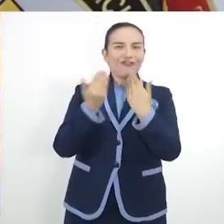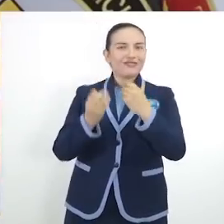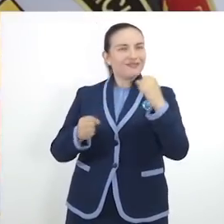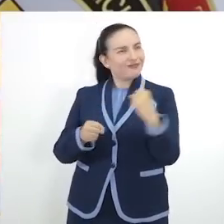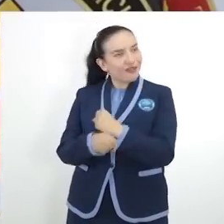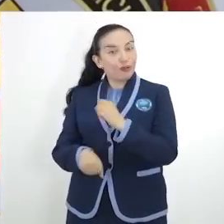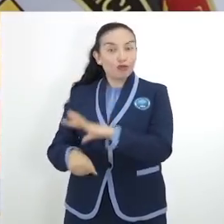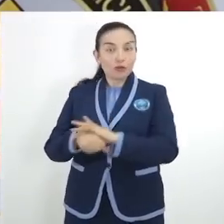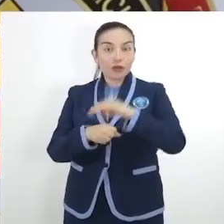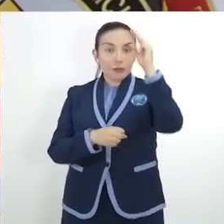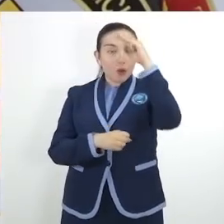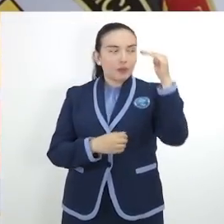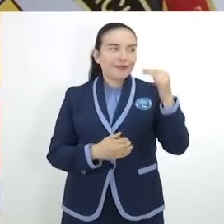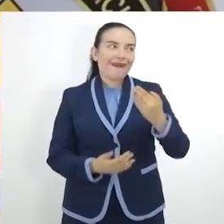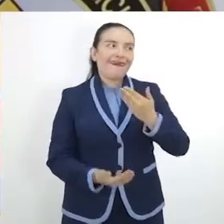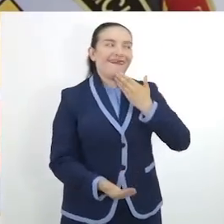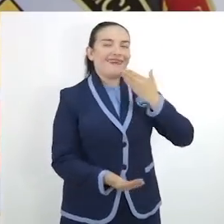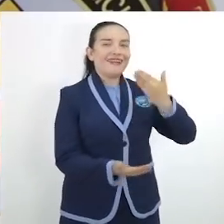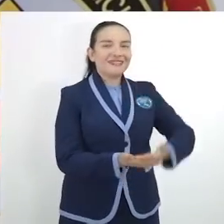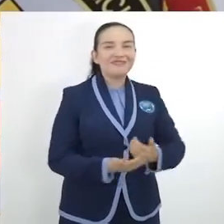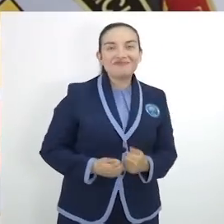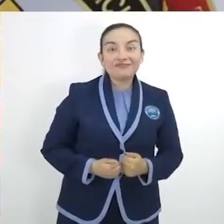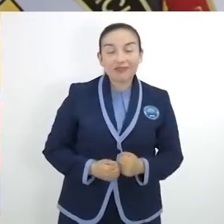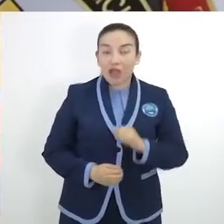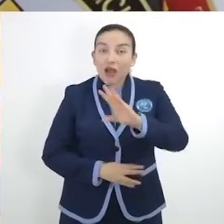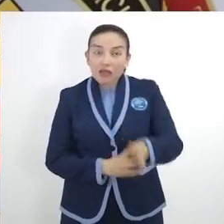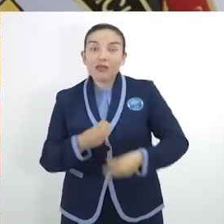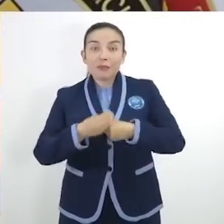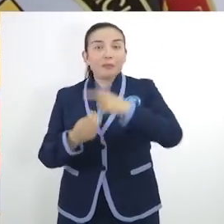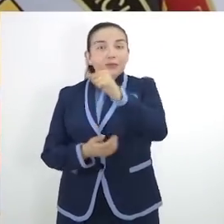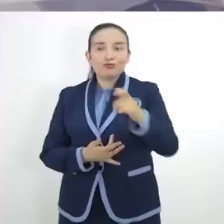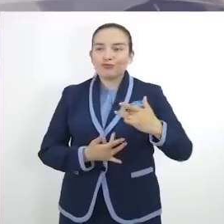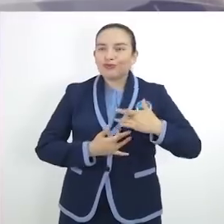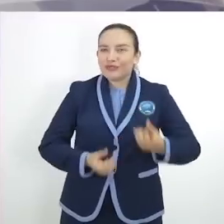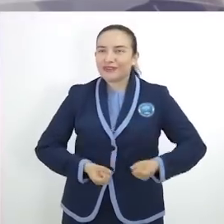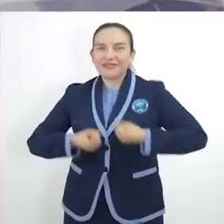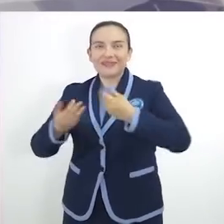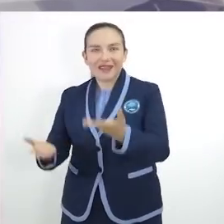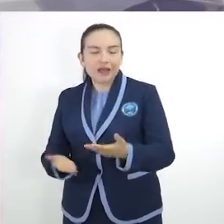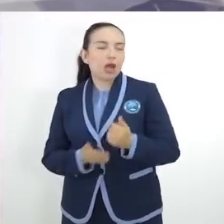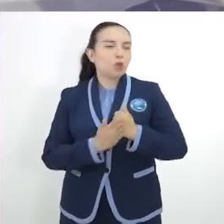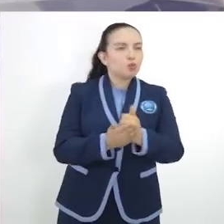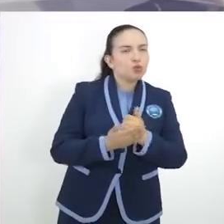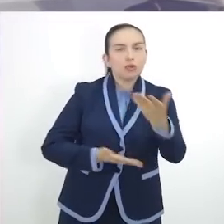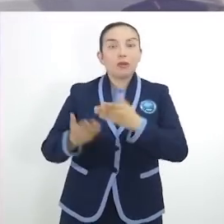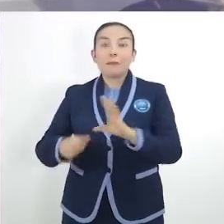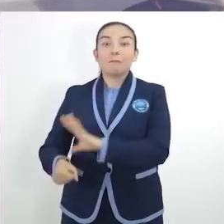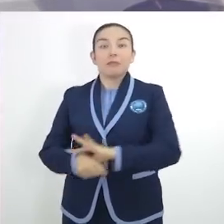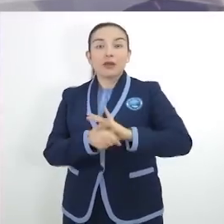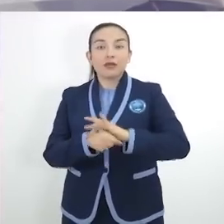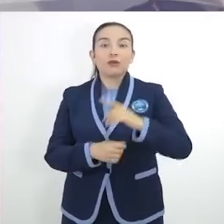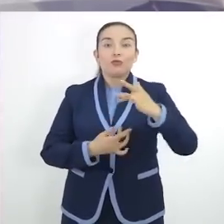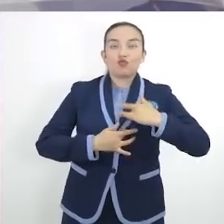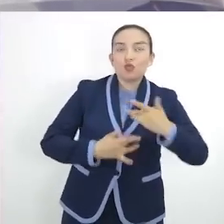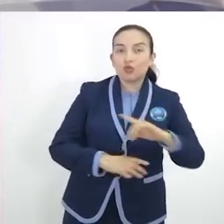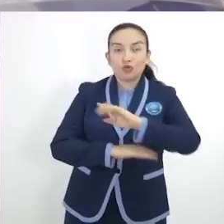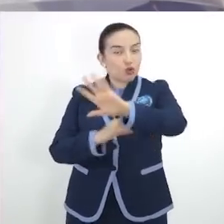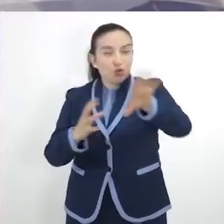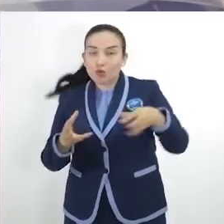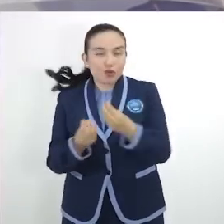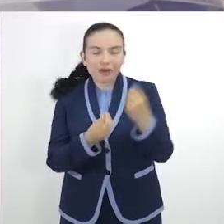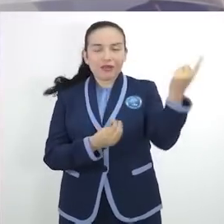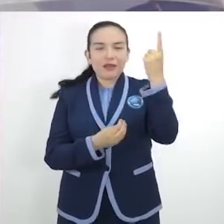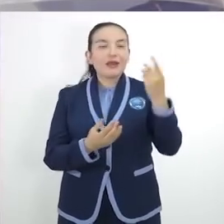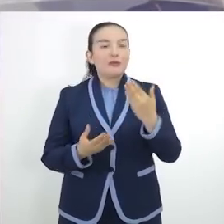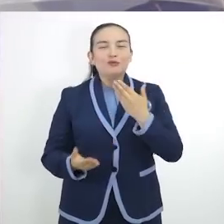Luisa Piraquive. Gracias también a los donantes, a los colaboradores, médicos, voluntarios,